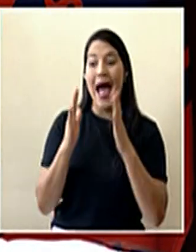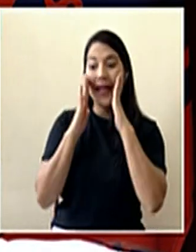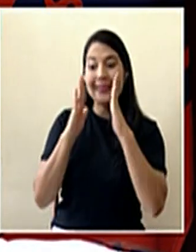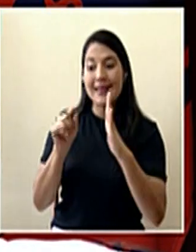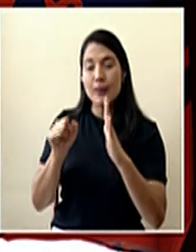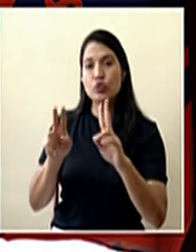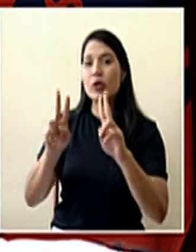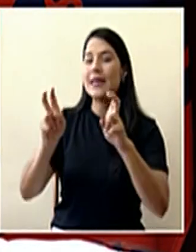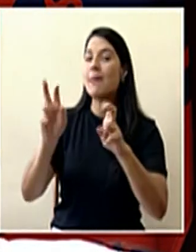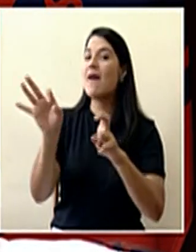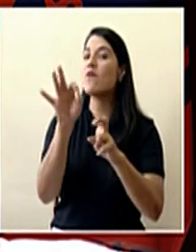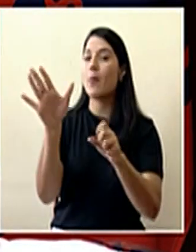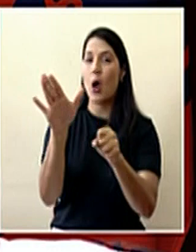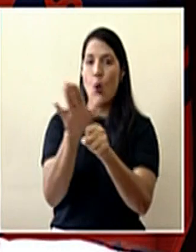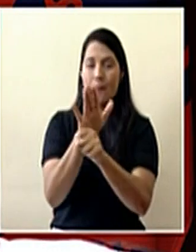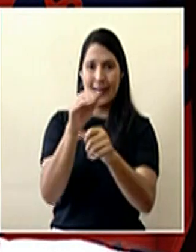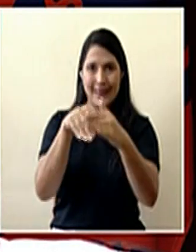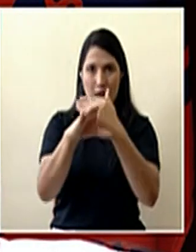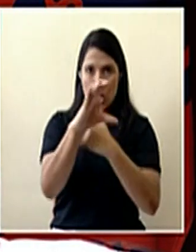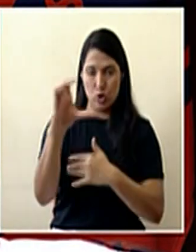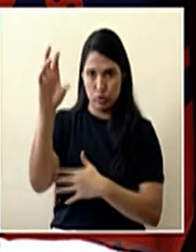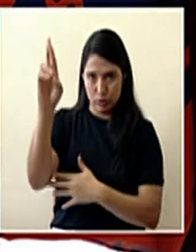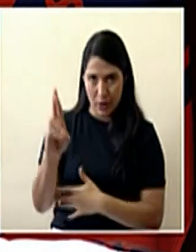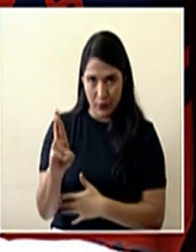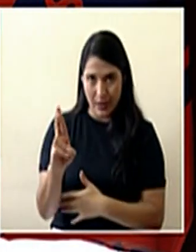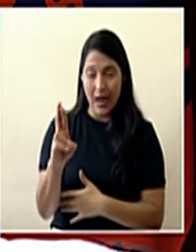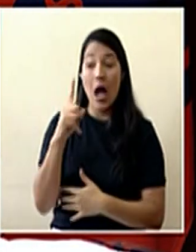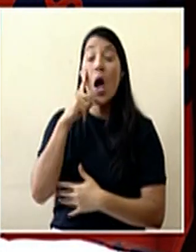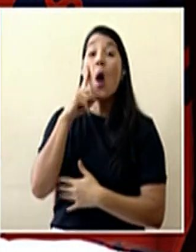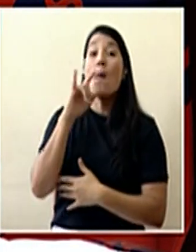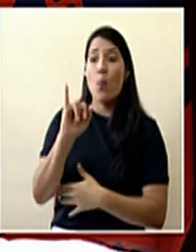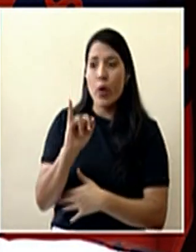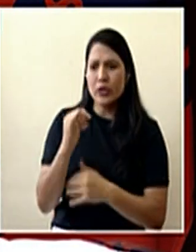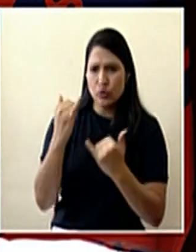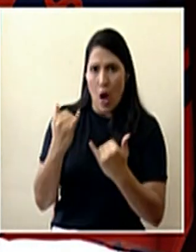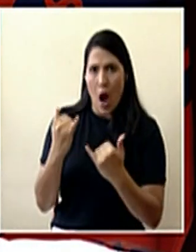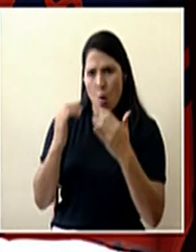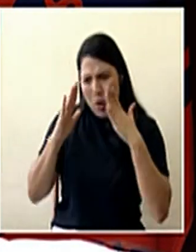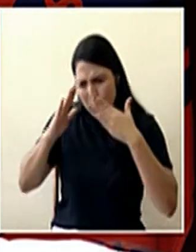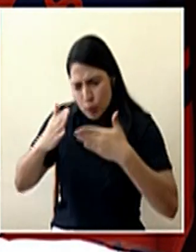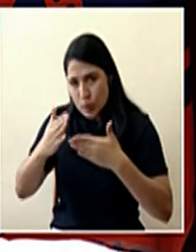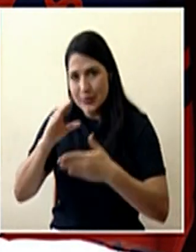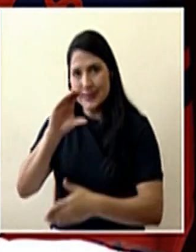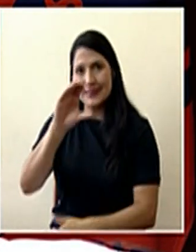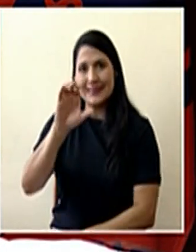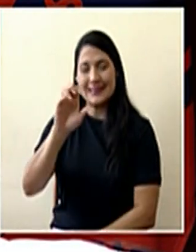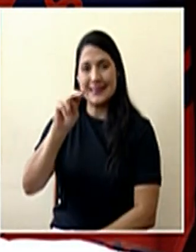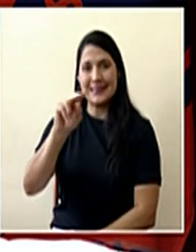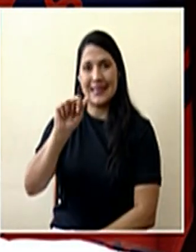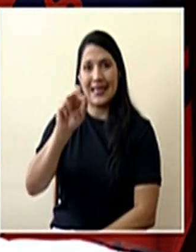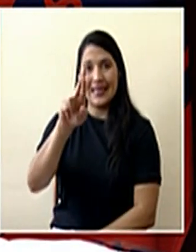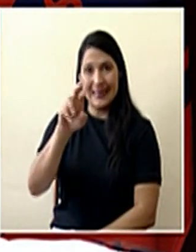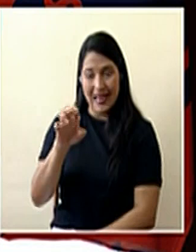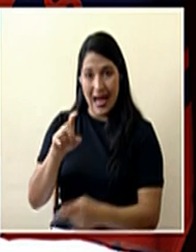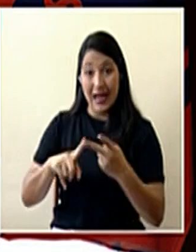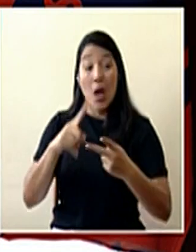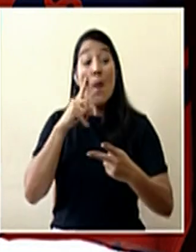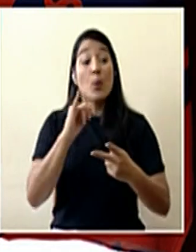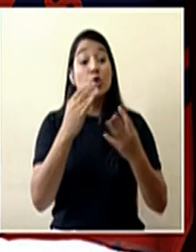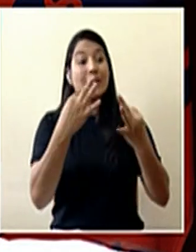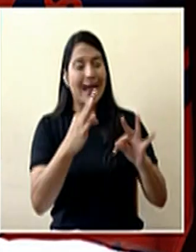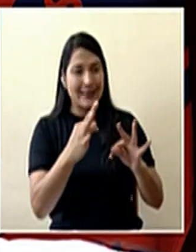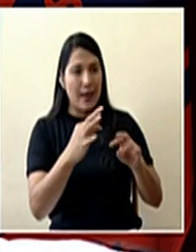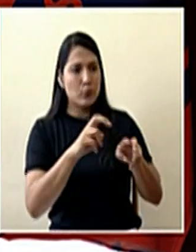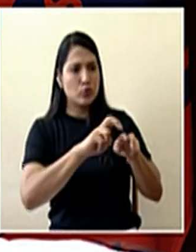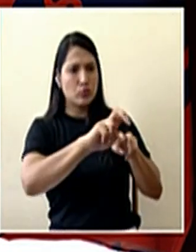a nivel país. De hecho, por eso se reforzó el CENARE, por eso estamos centralizando la distribución de pacientes COVID, y la idea es